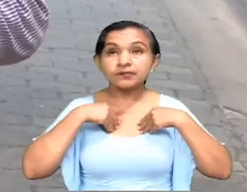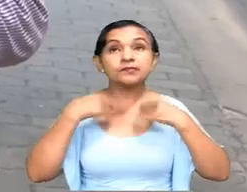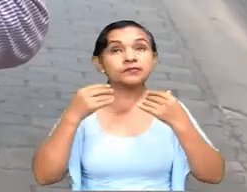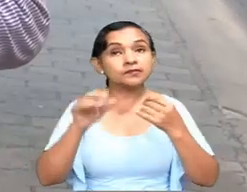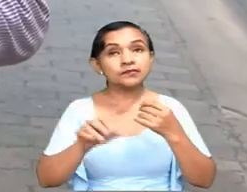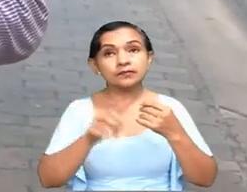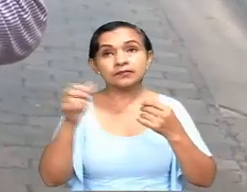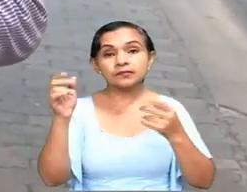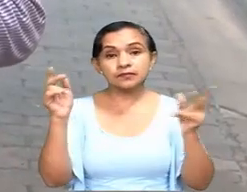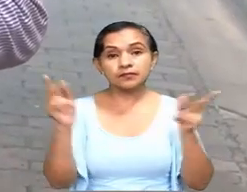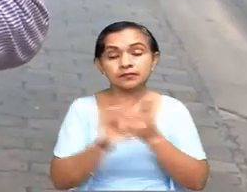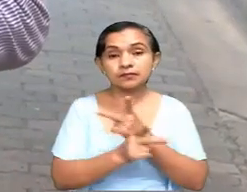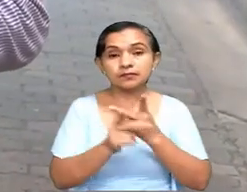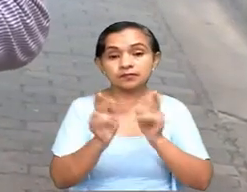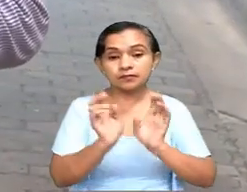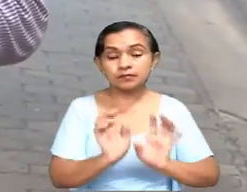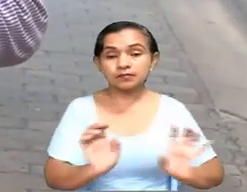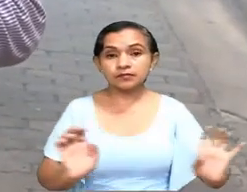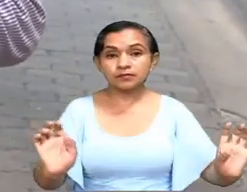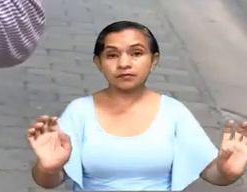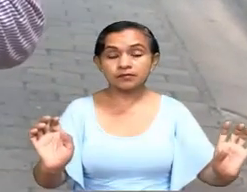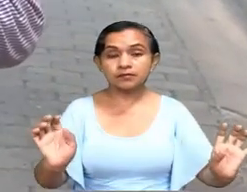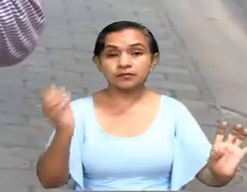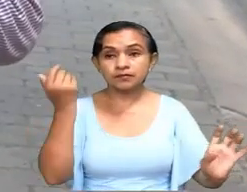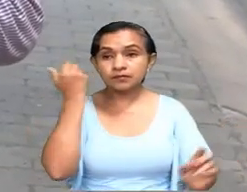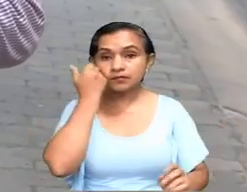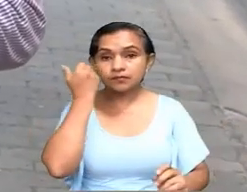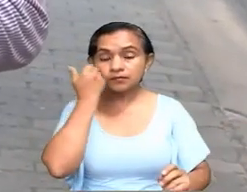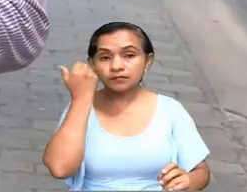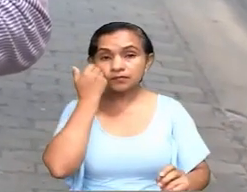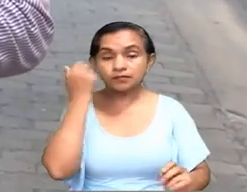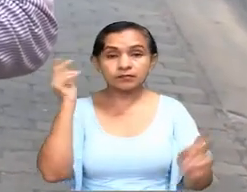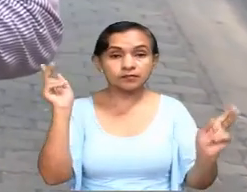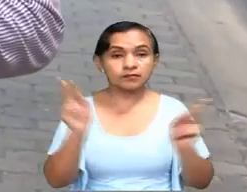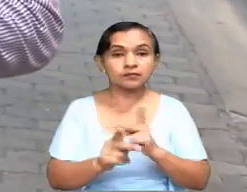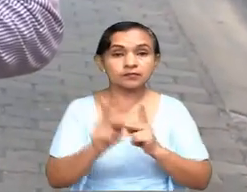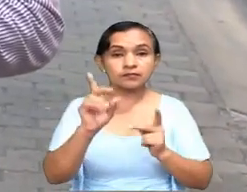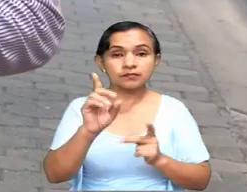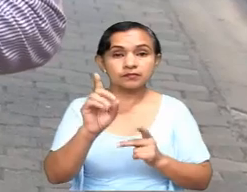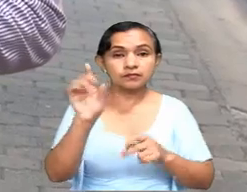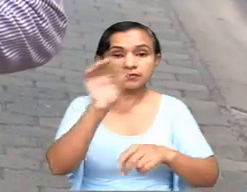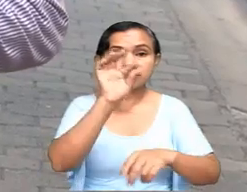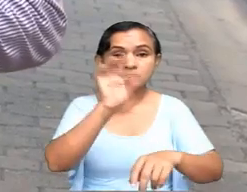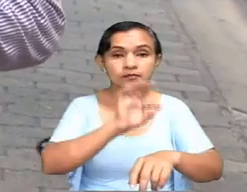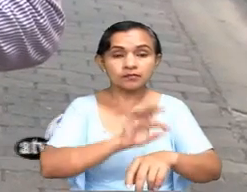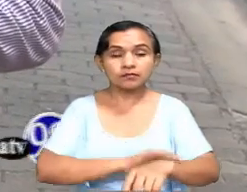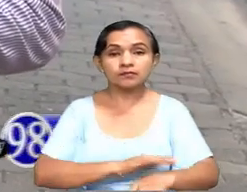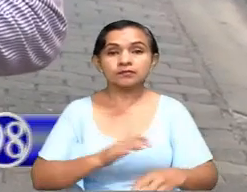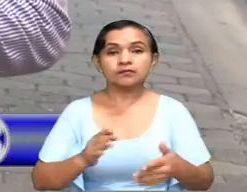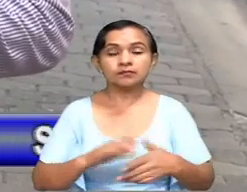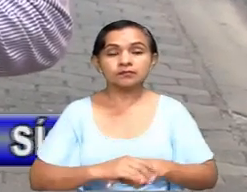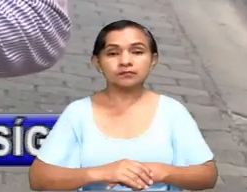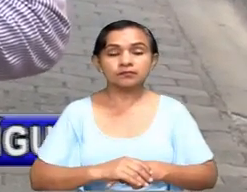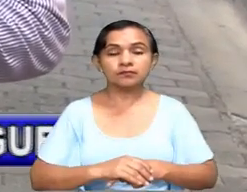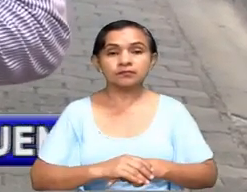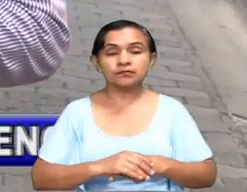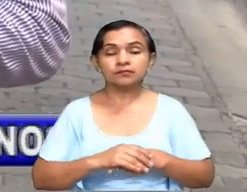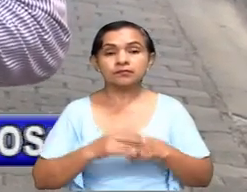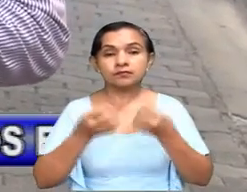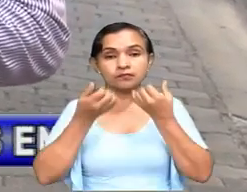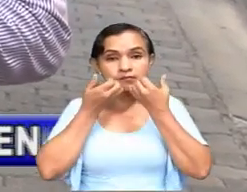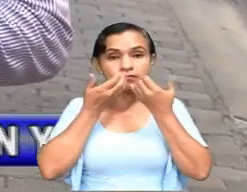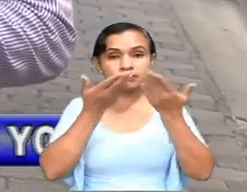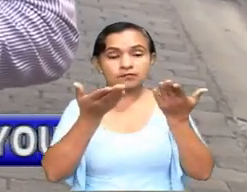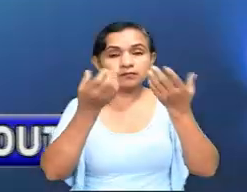peores circunstancias, a sus niños a estas enfermedades mortales como el dengue hemorrágico. Para el canal parlamentario les informó